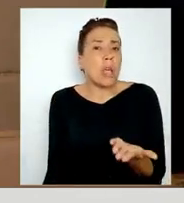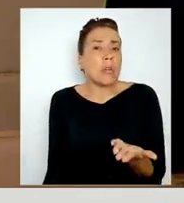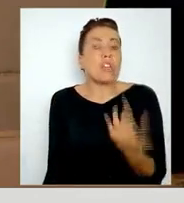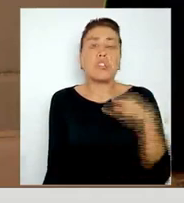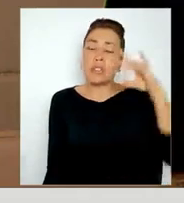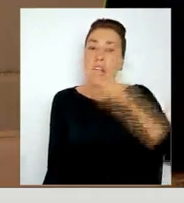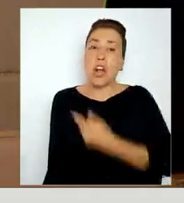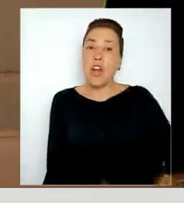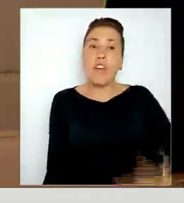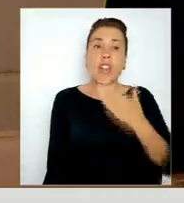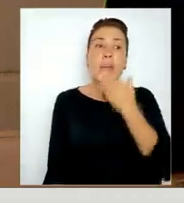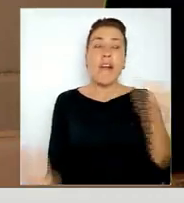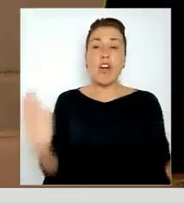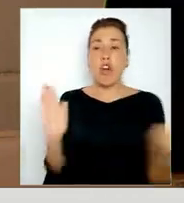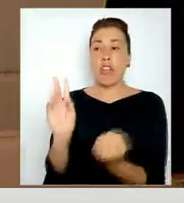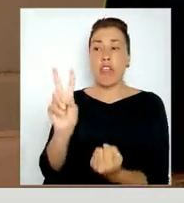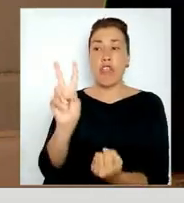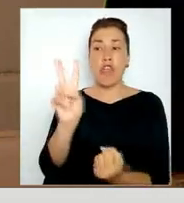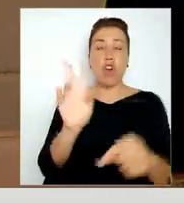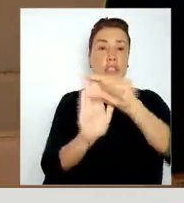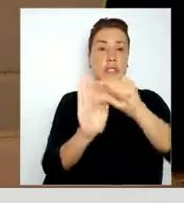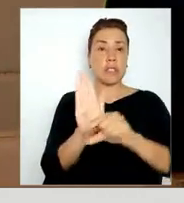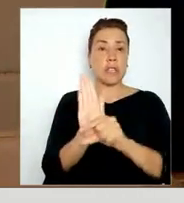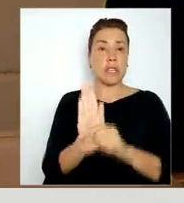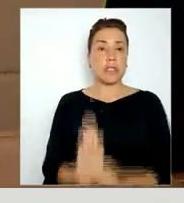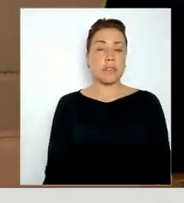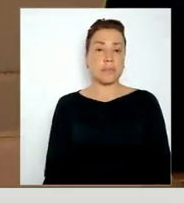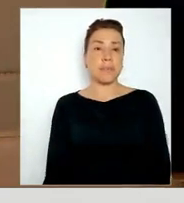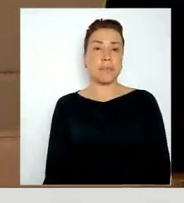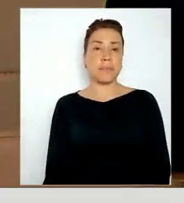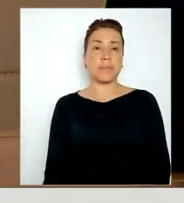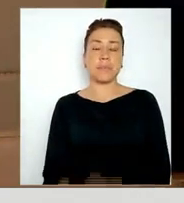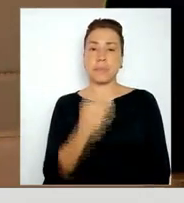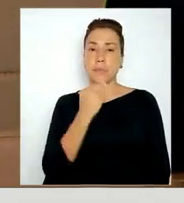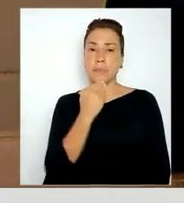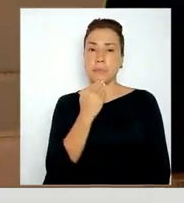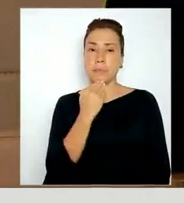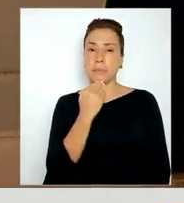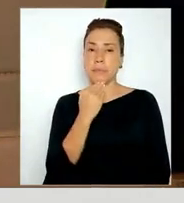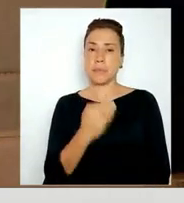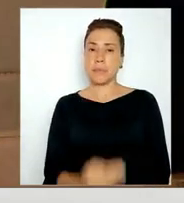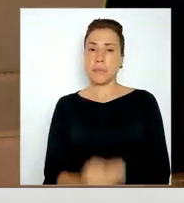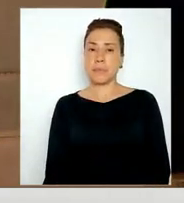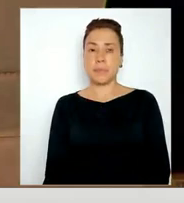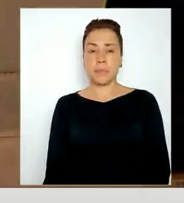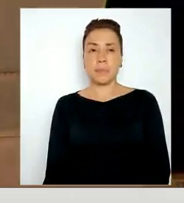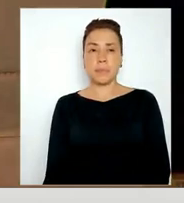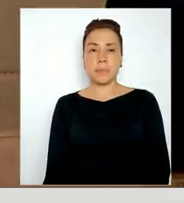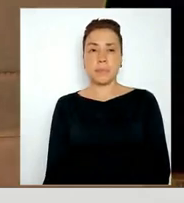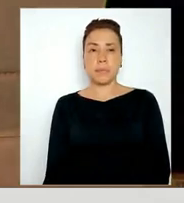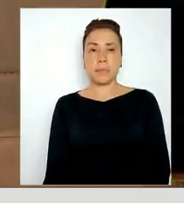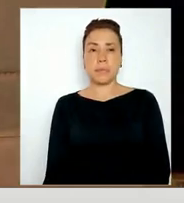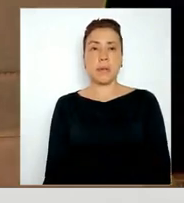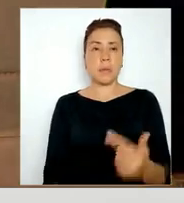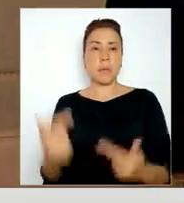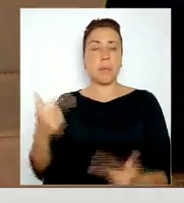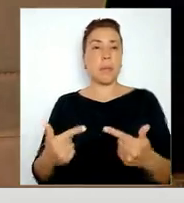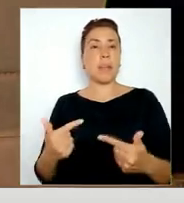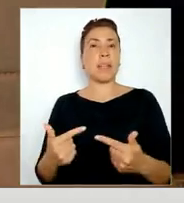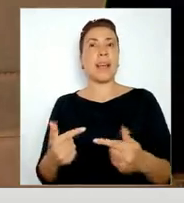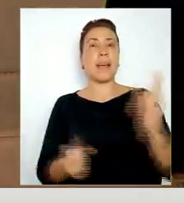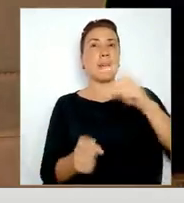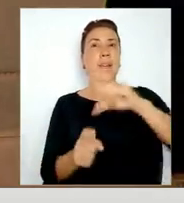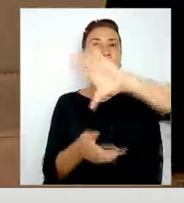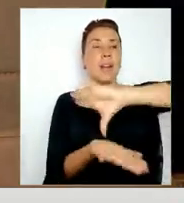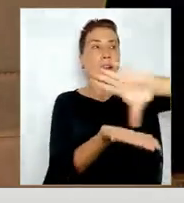de estas dos indicaciones y he visto también lo que es ahora la política de migraciones que está propuesta por el gobierno Puede